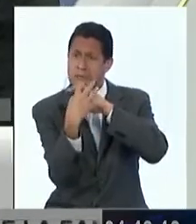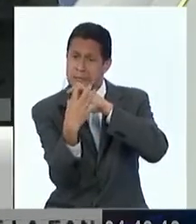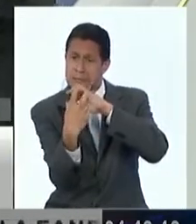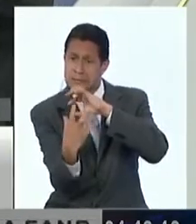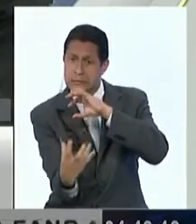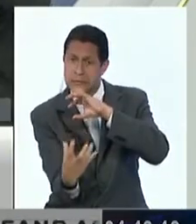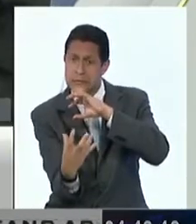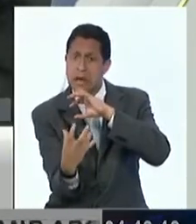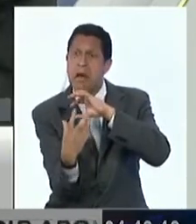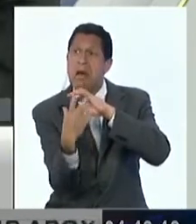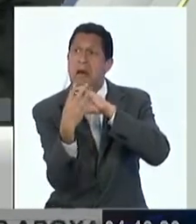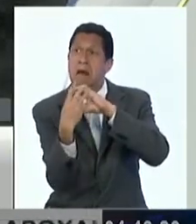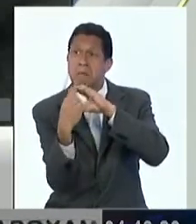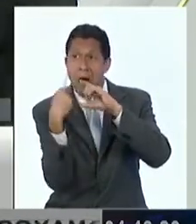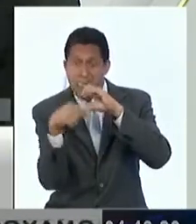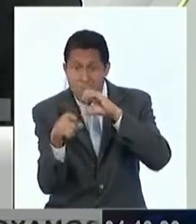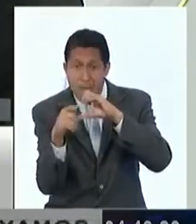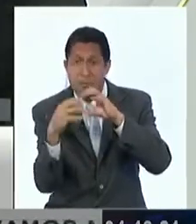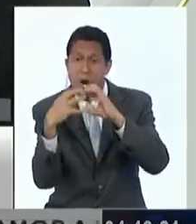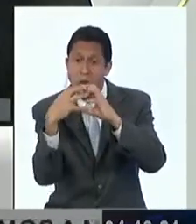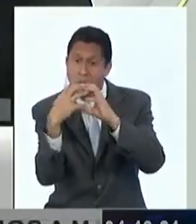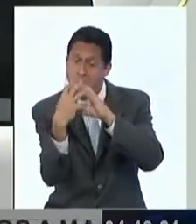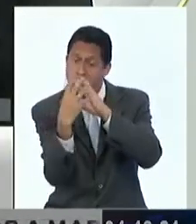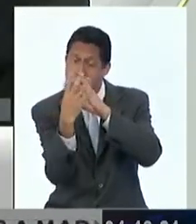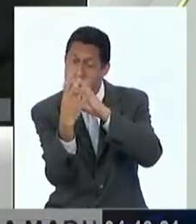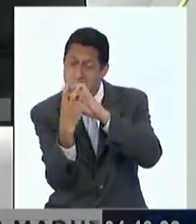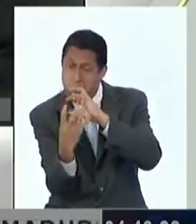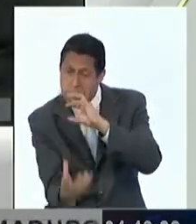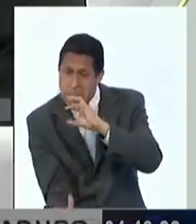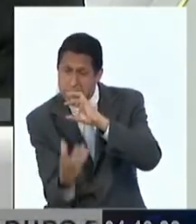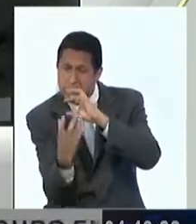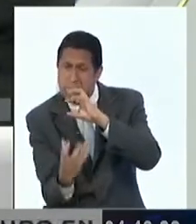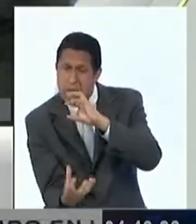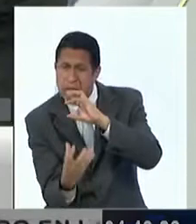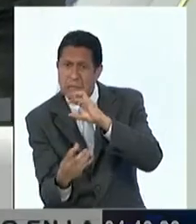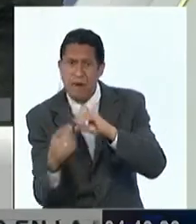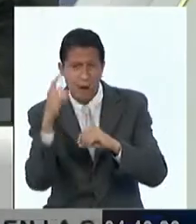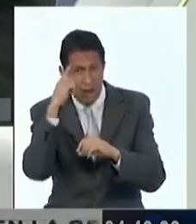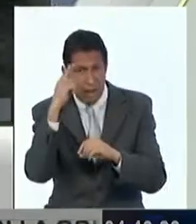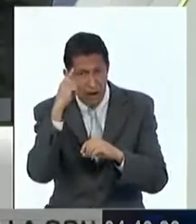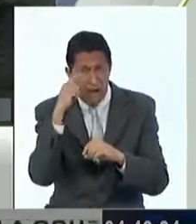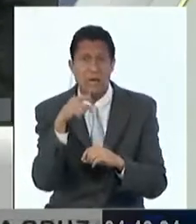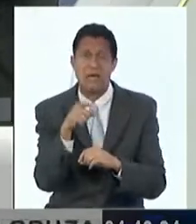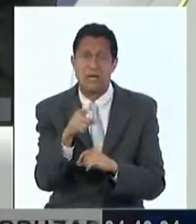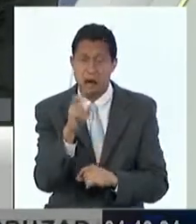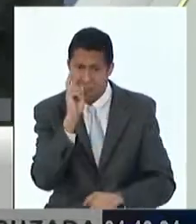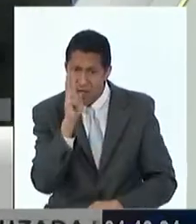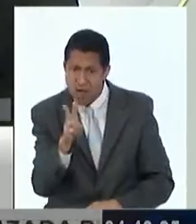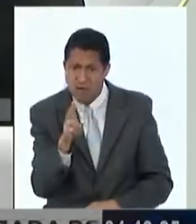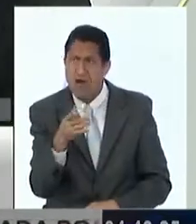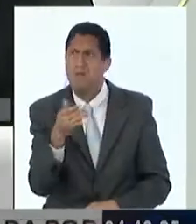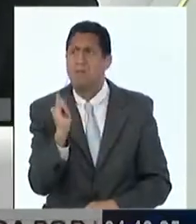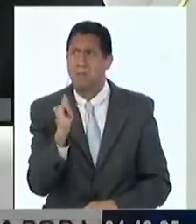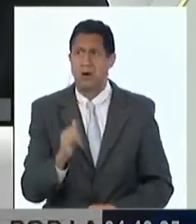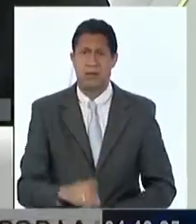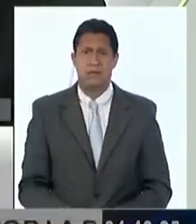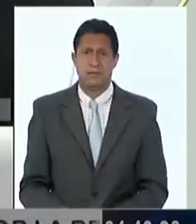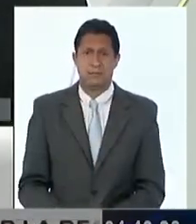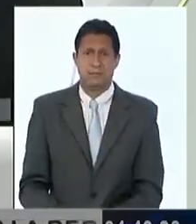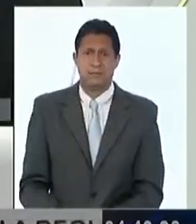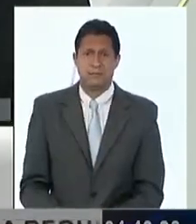y se van penetrando a través del tracto genital vagina y puede aparecer por allí